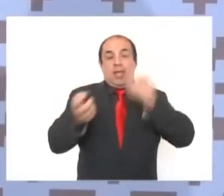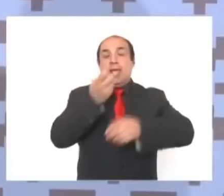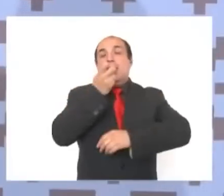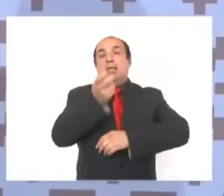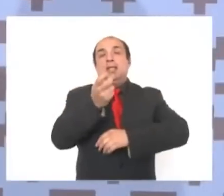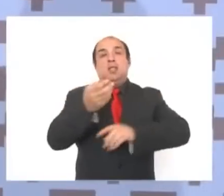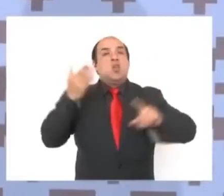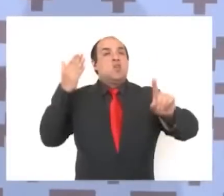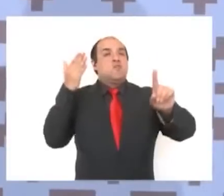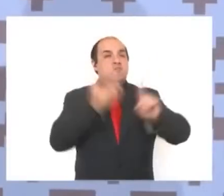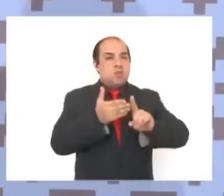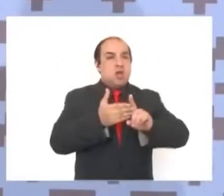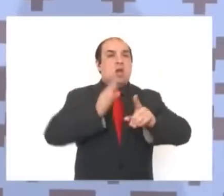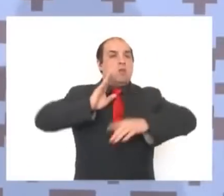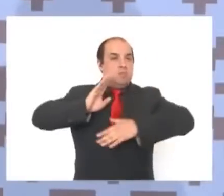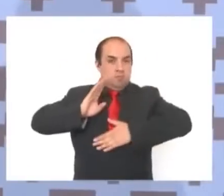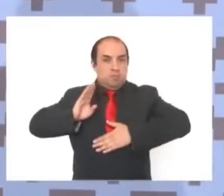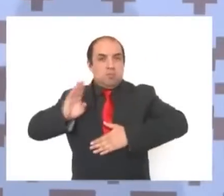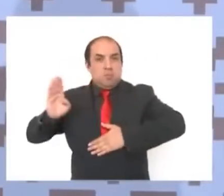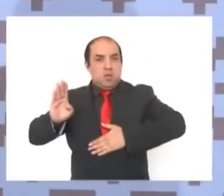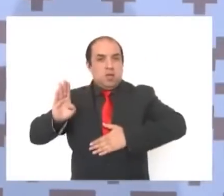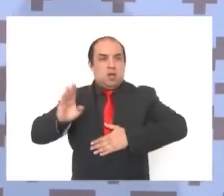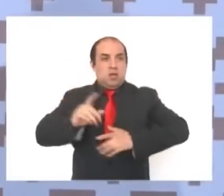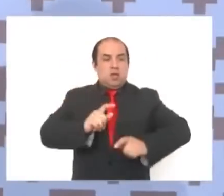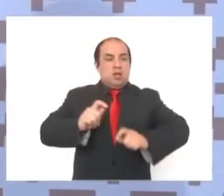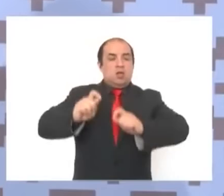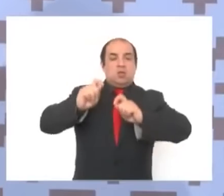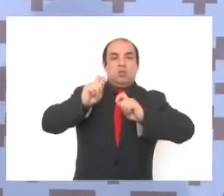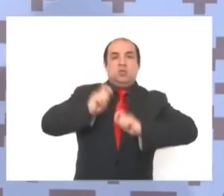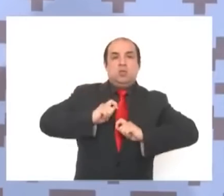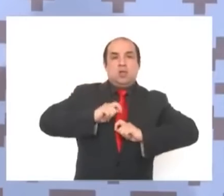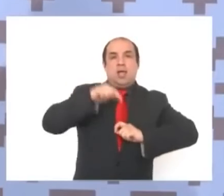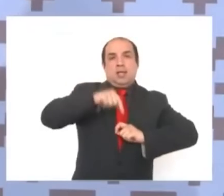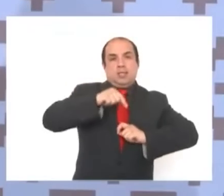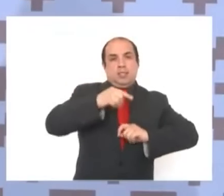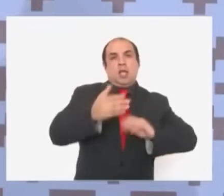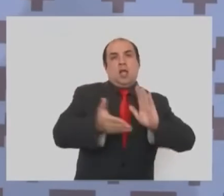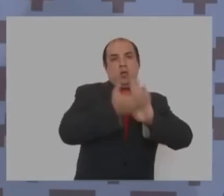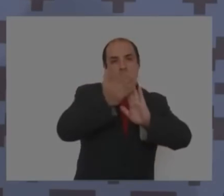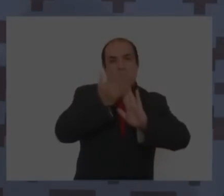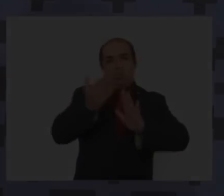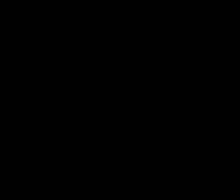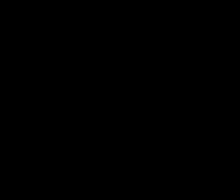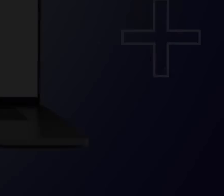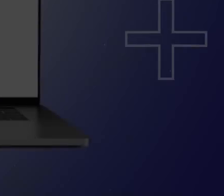es la visión y ese es el compromiso asumido en cuanto a infraestructura educativa.